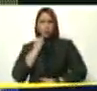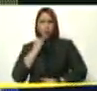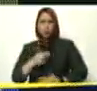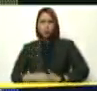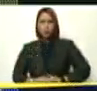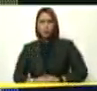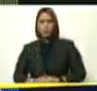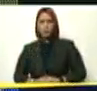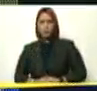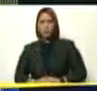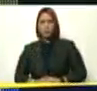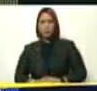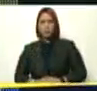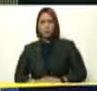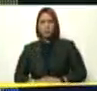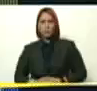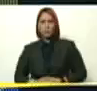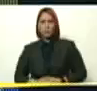Bolívar.